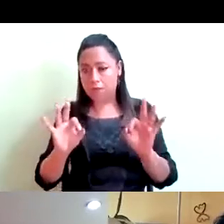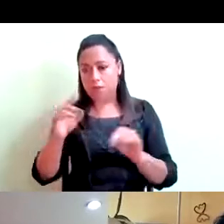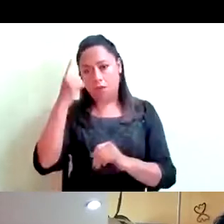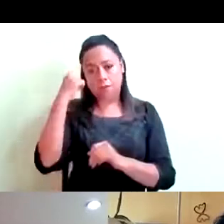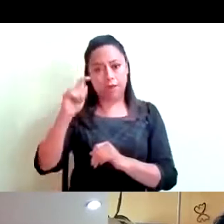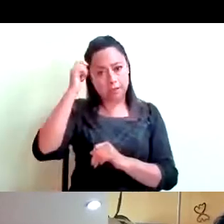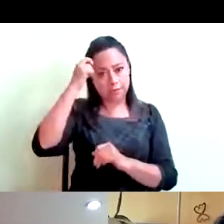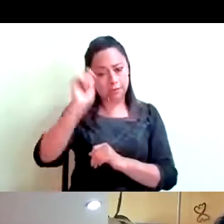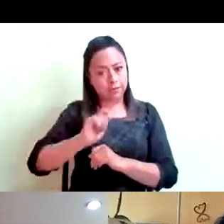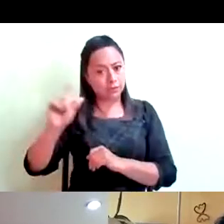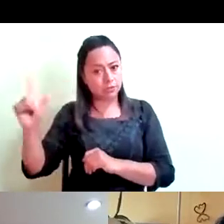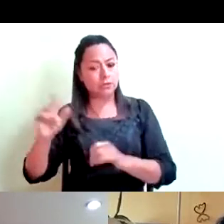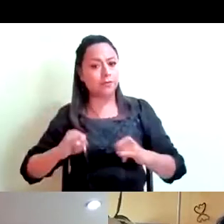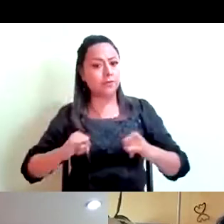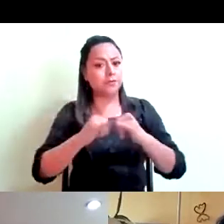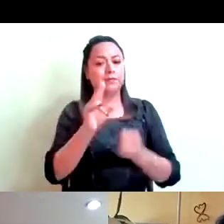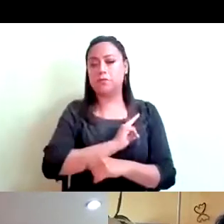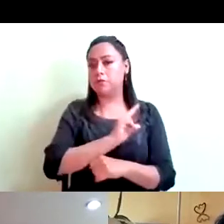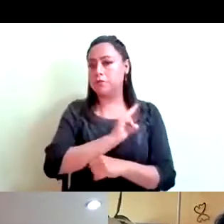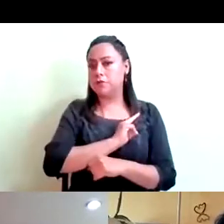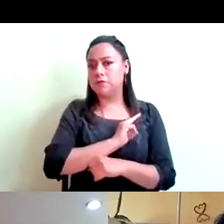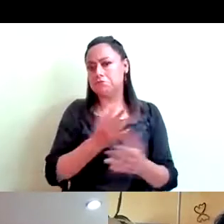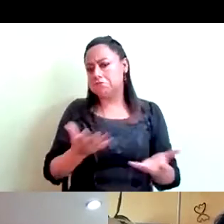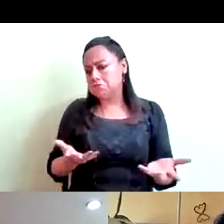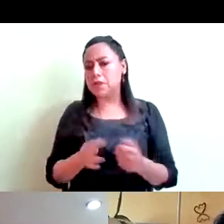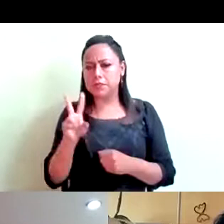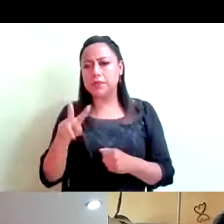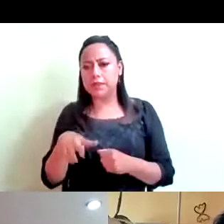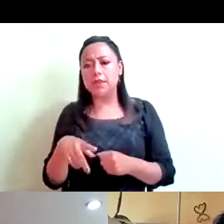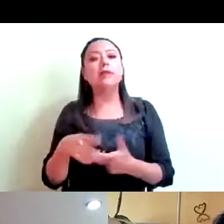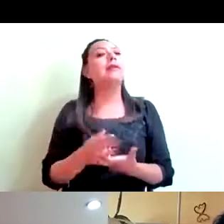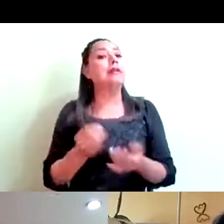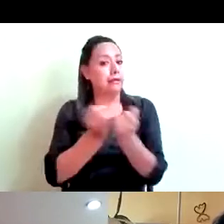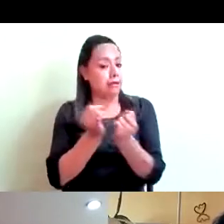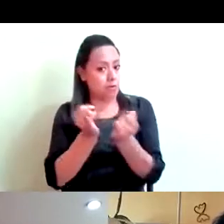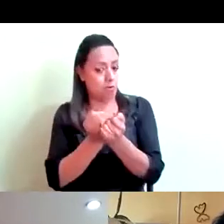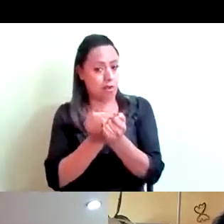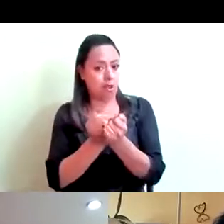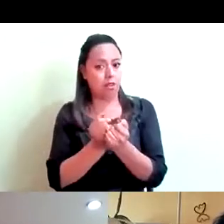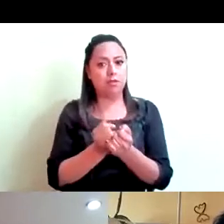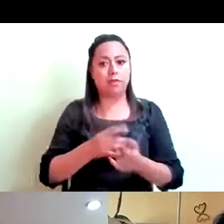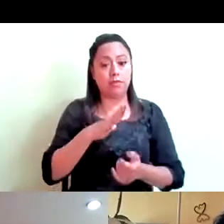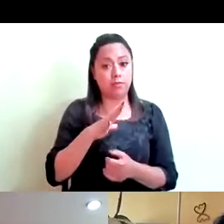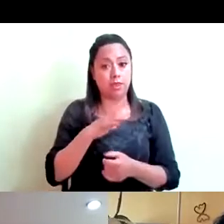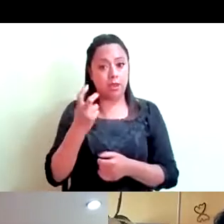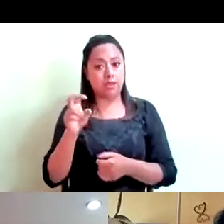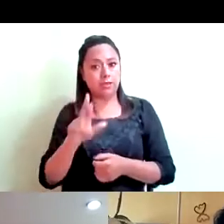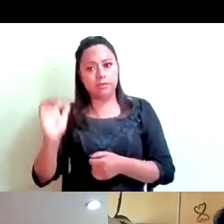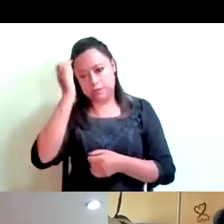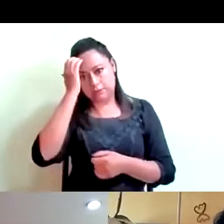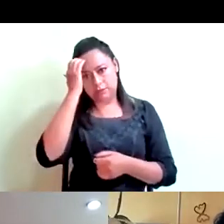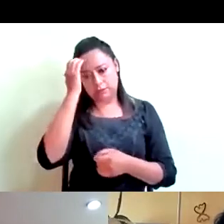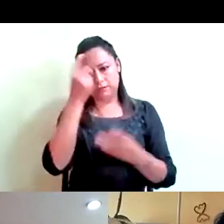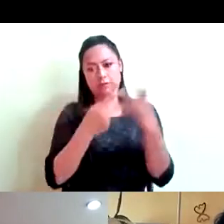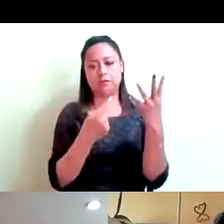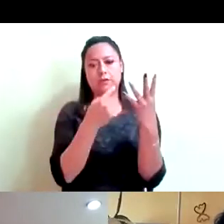ofrece una institución privada. También es cierto que al contar con dicho reconocimiento se acredita el cumplimiento